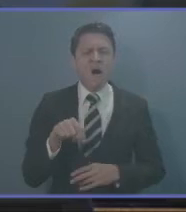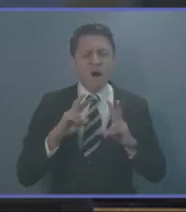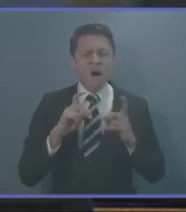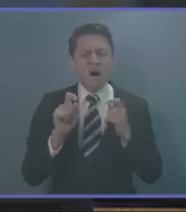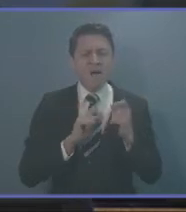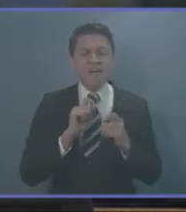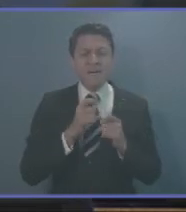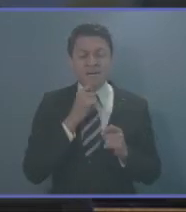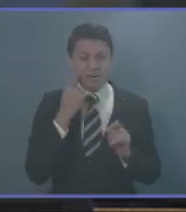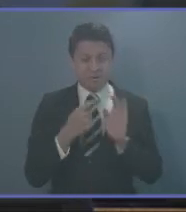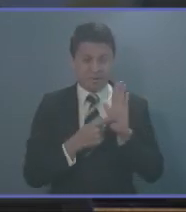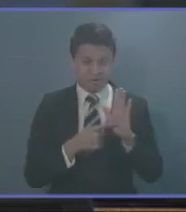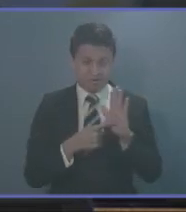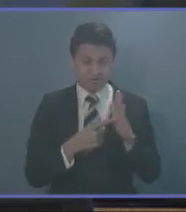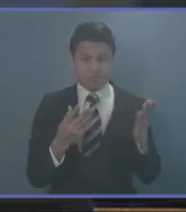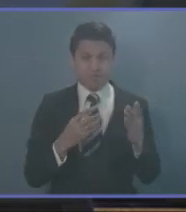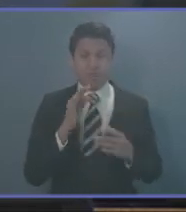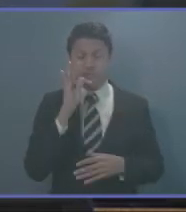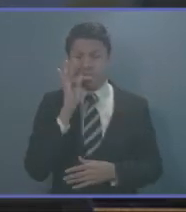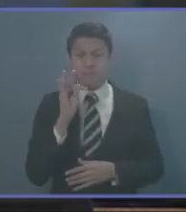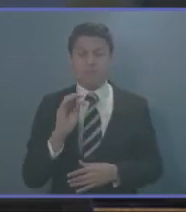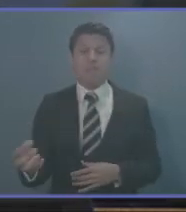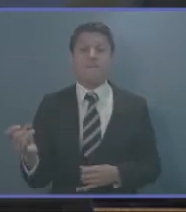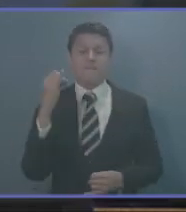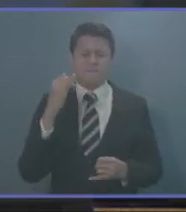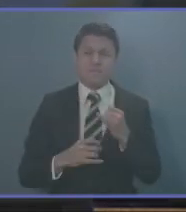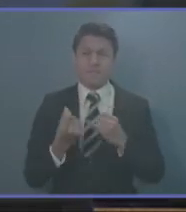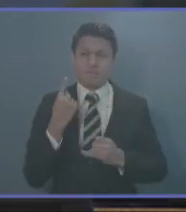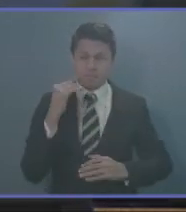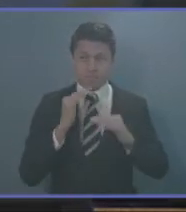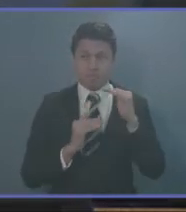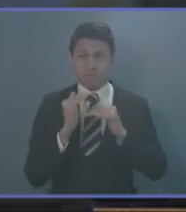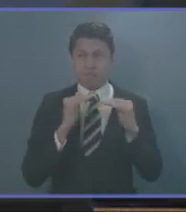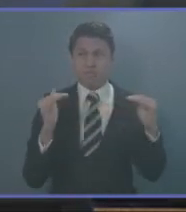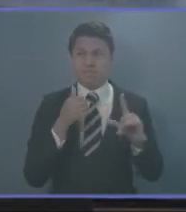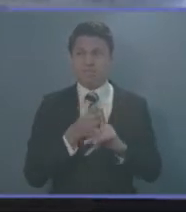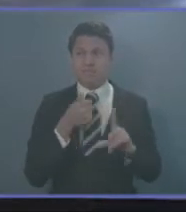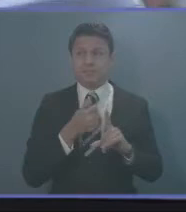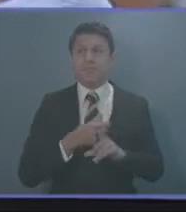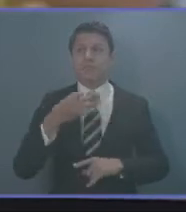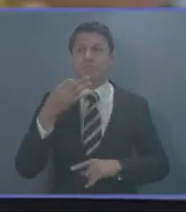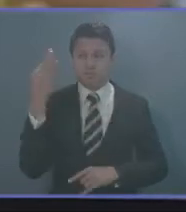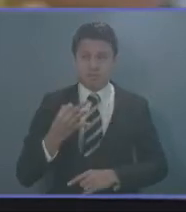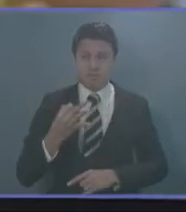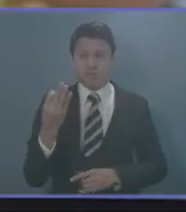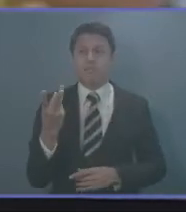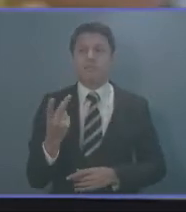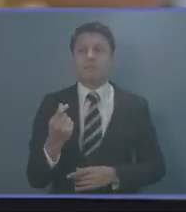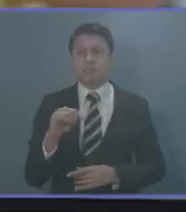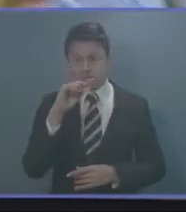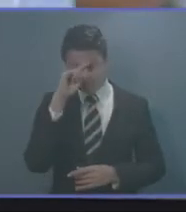respectivo formulario de declaración jurada, el último balance correspondiente del ejercicio fiscal